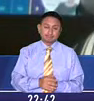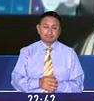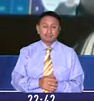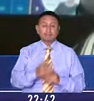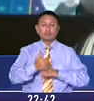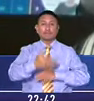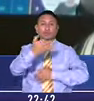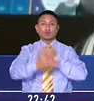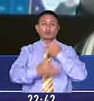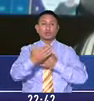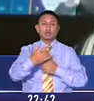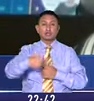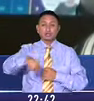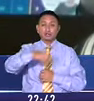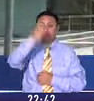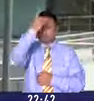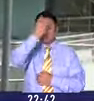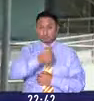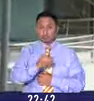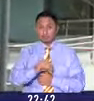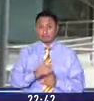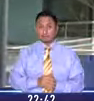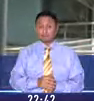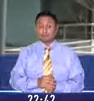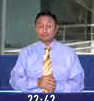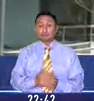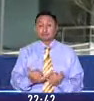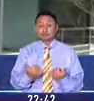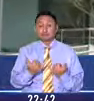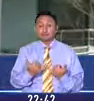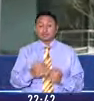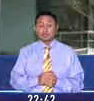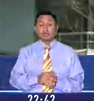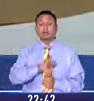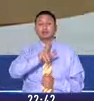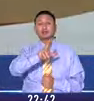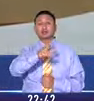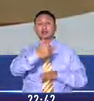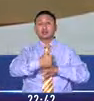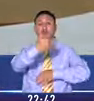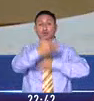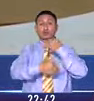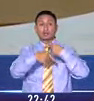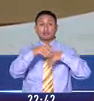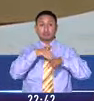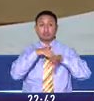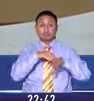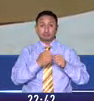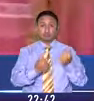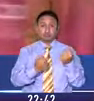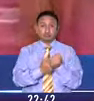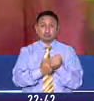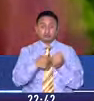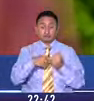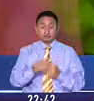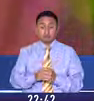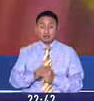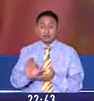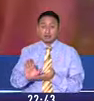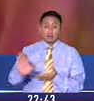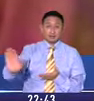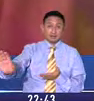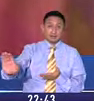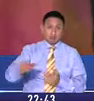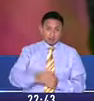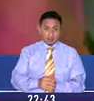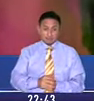los jueces puedan tomar una decisión. Si bien esta vez fueron solo 3 los jueces que respaldaron que no se admita el juicio